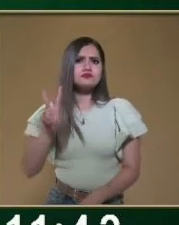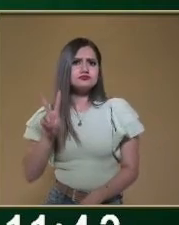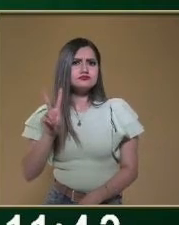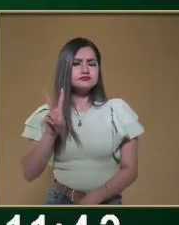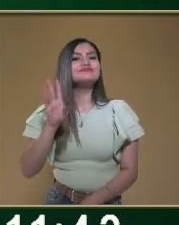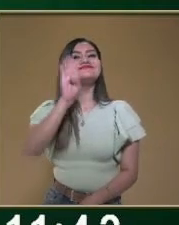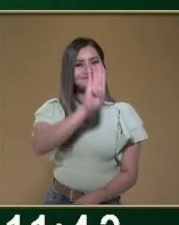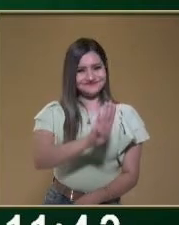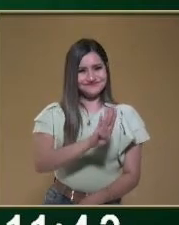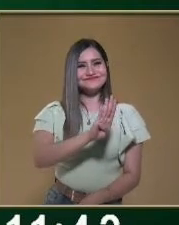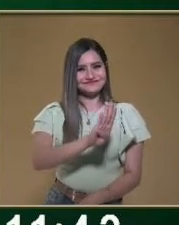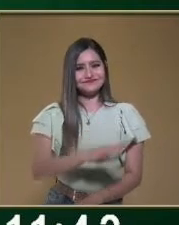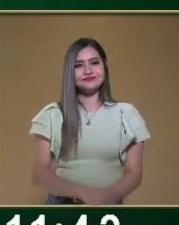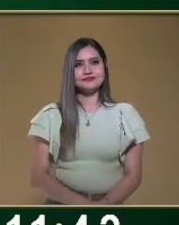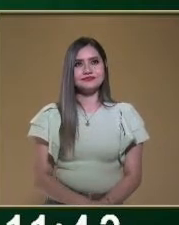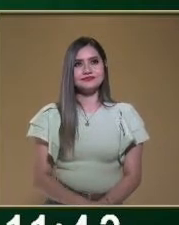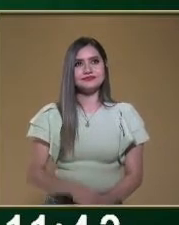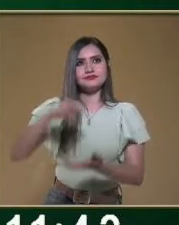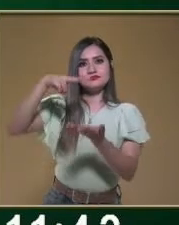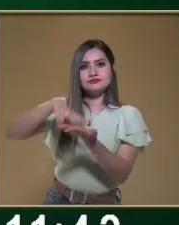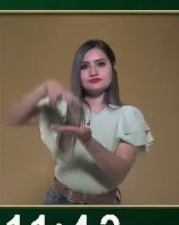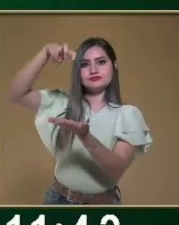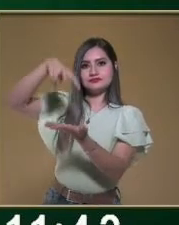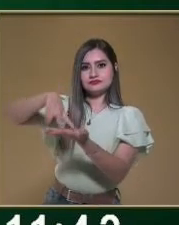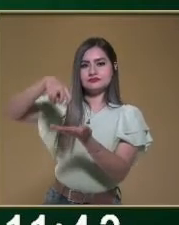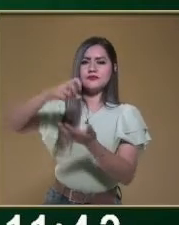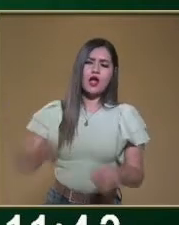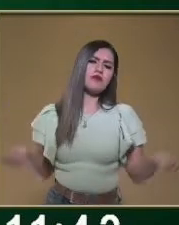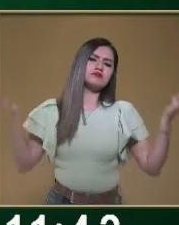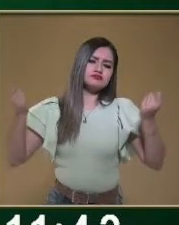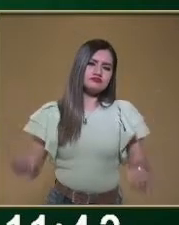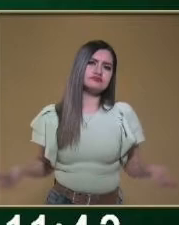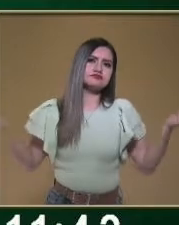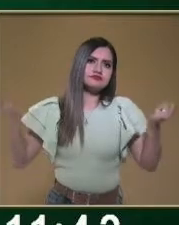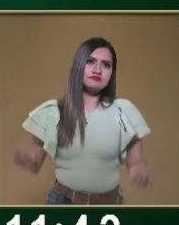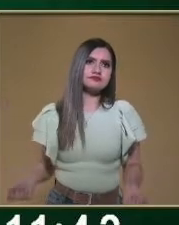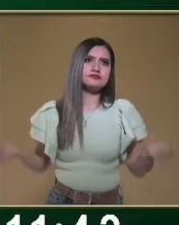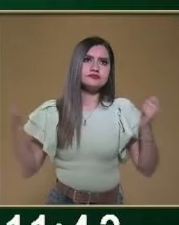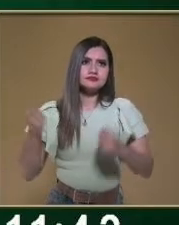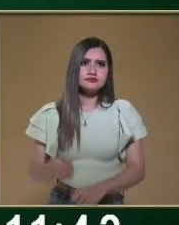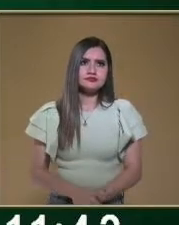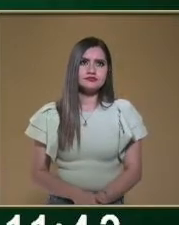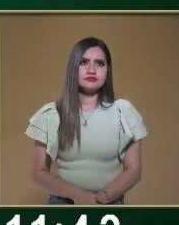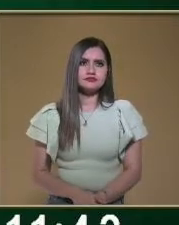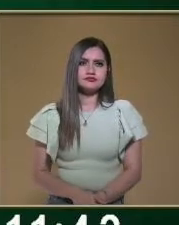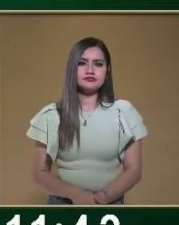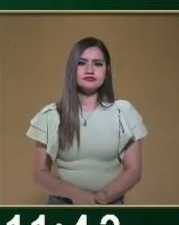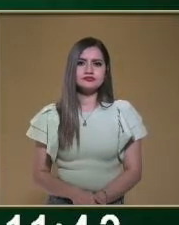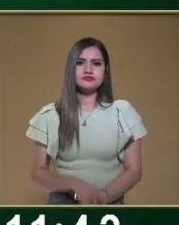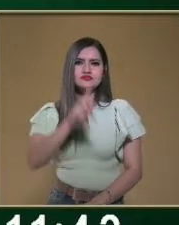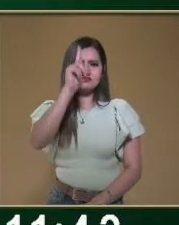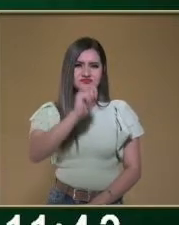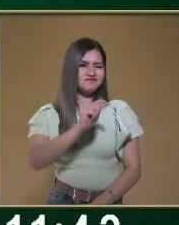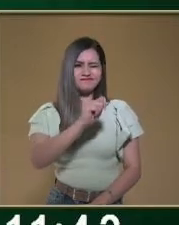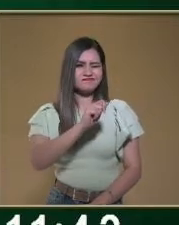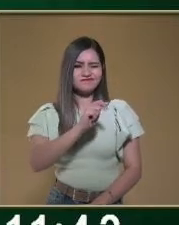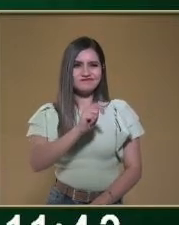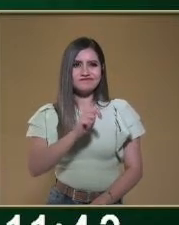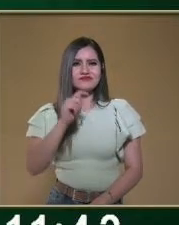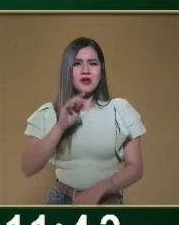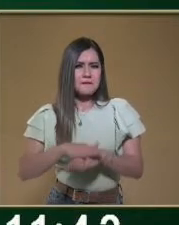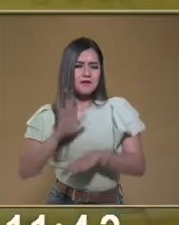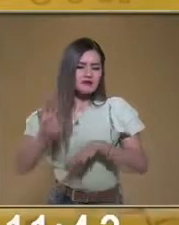con B. Brinca la cuerda. Menos tele, más acción. Así es, maestra Ana. Y